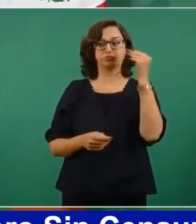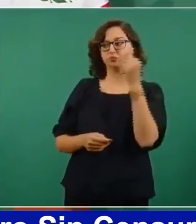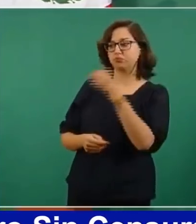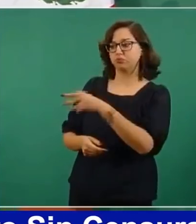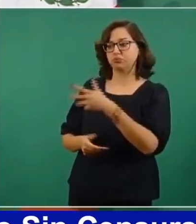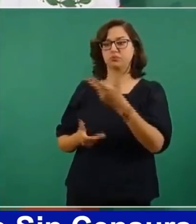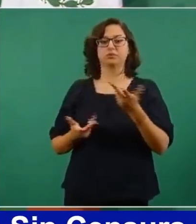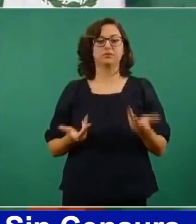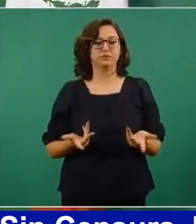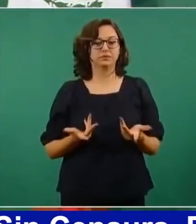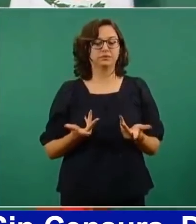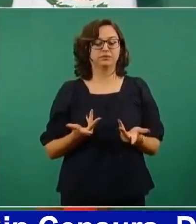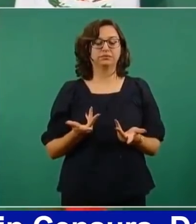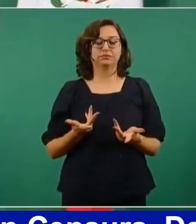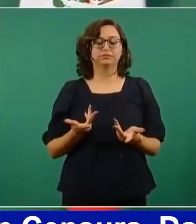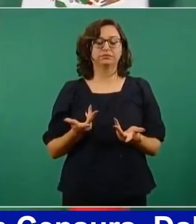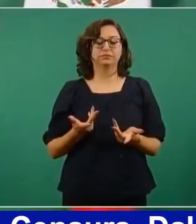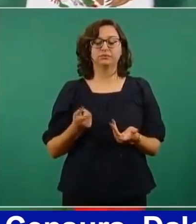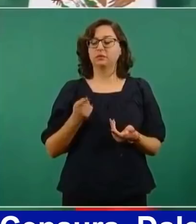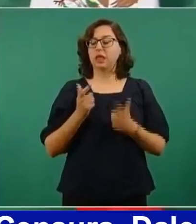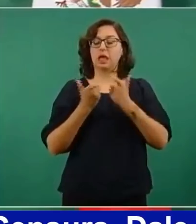economía ya estaba